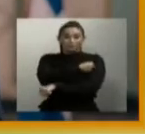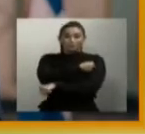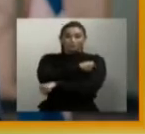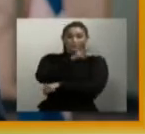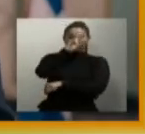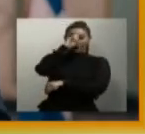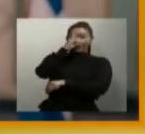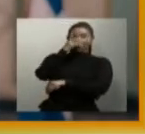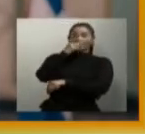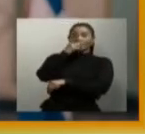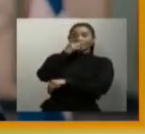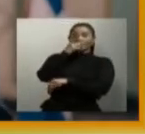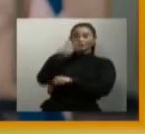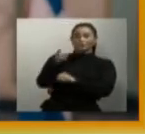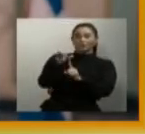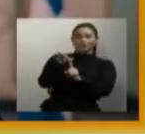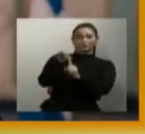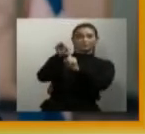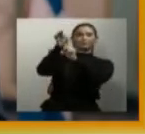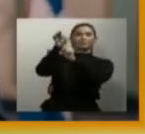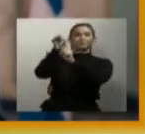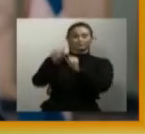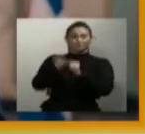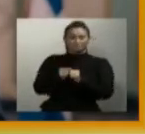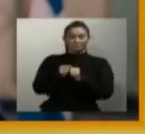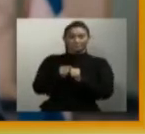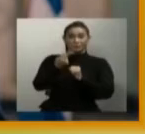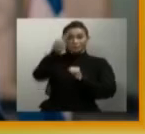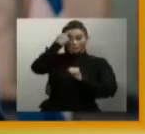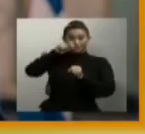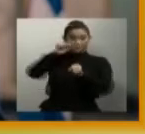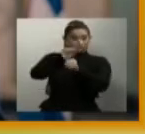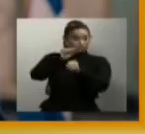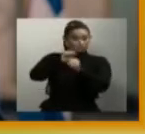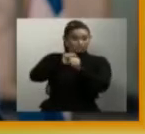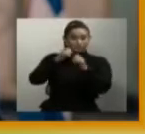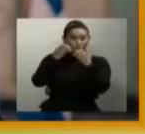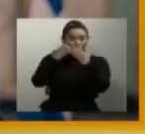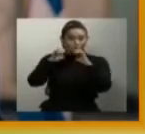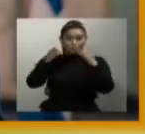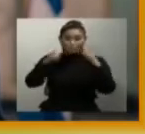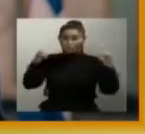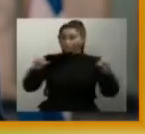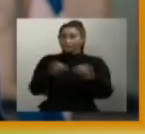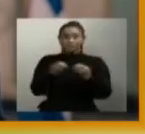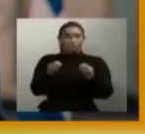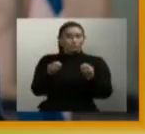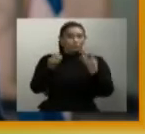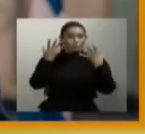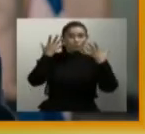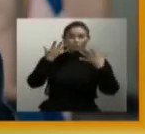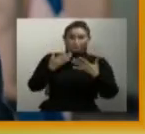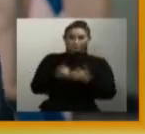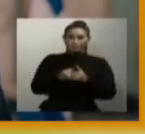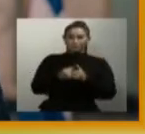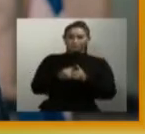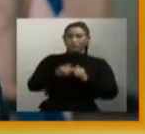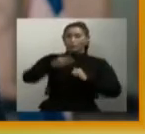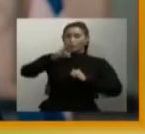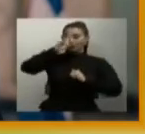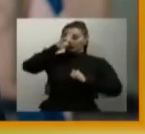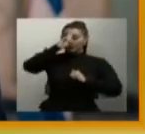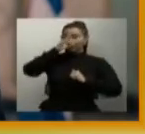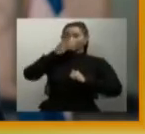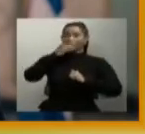tienen un proyecto de reforma integral con aspectos importantísimos donde se entiende que la